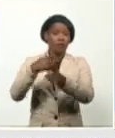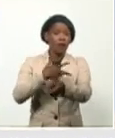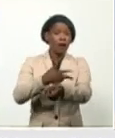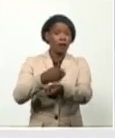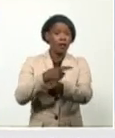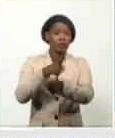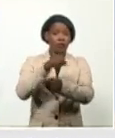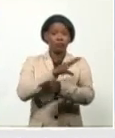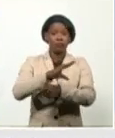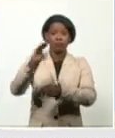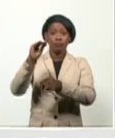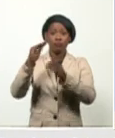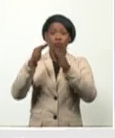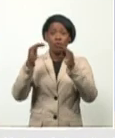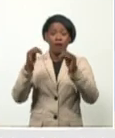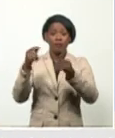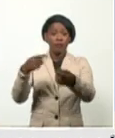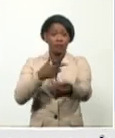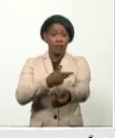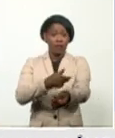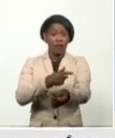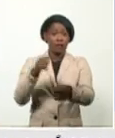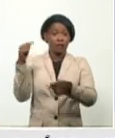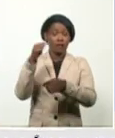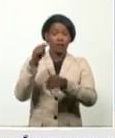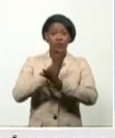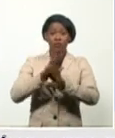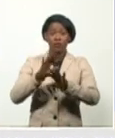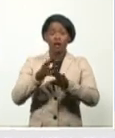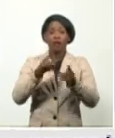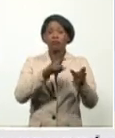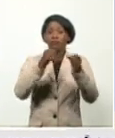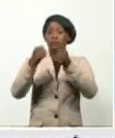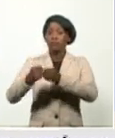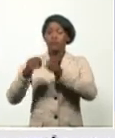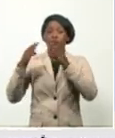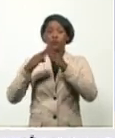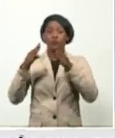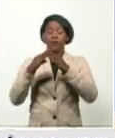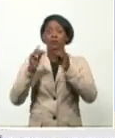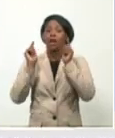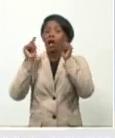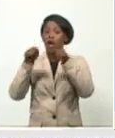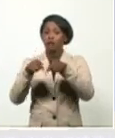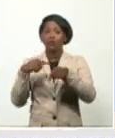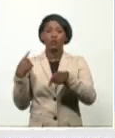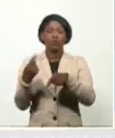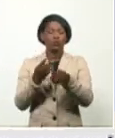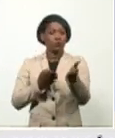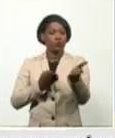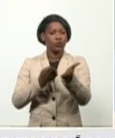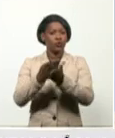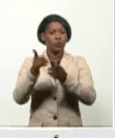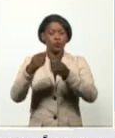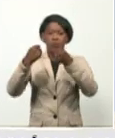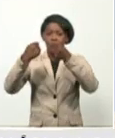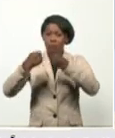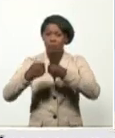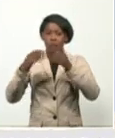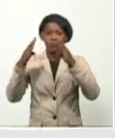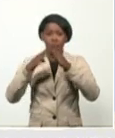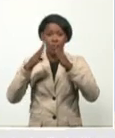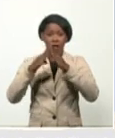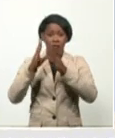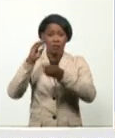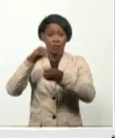te mantenemos otros 14 días más en restricción en tu vivienda, sin recibir visitas, sin salir